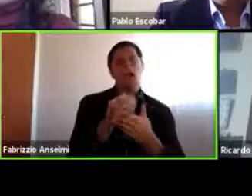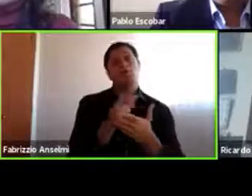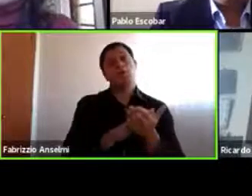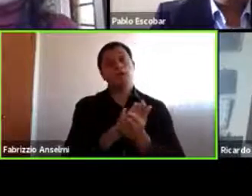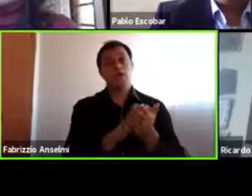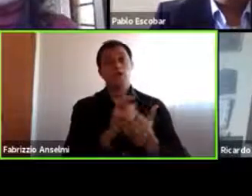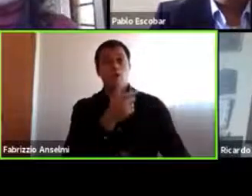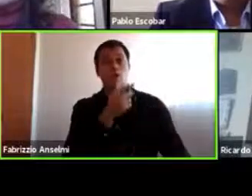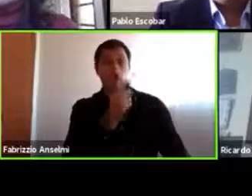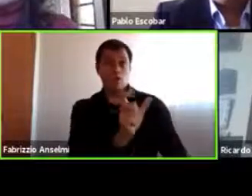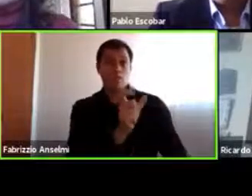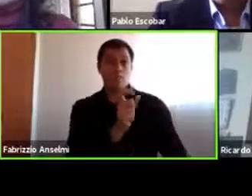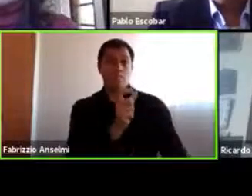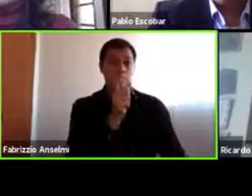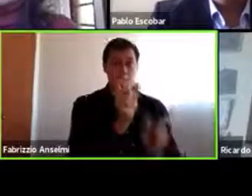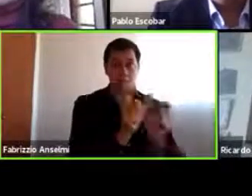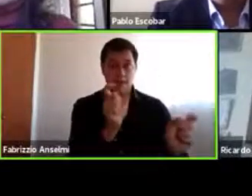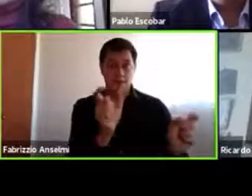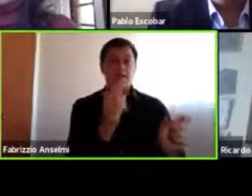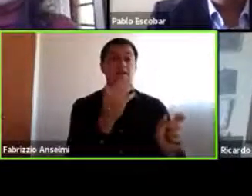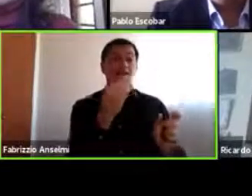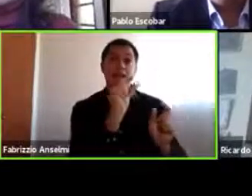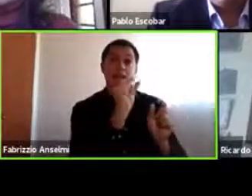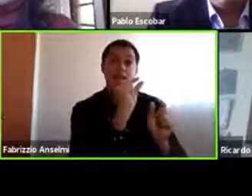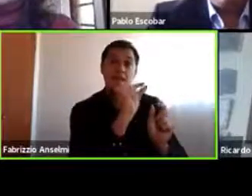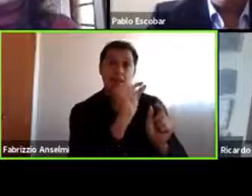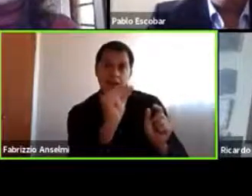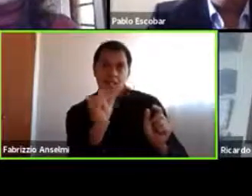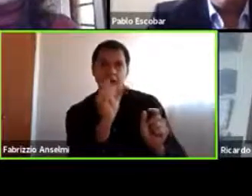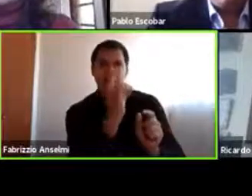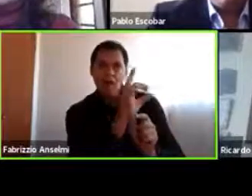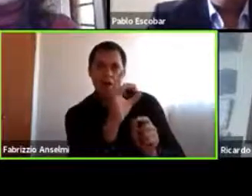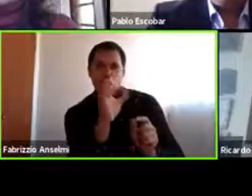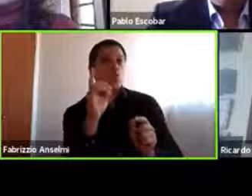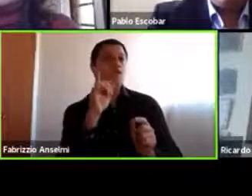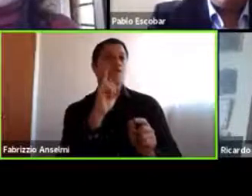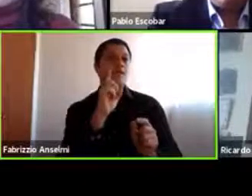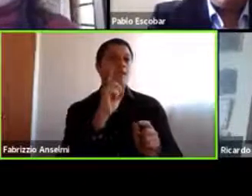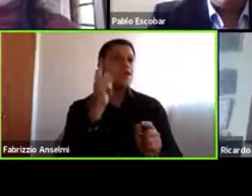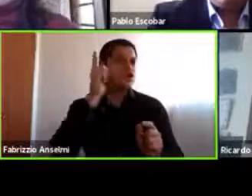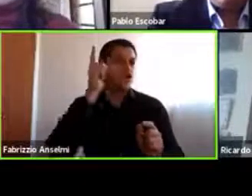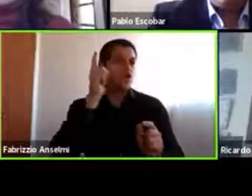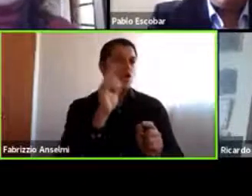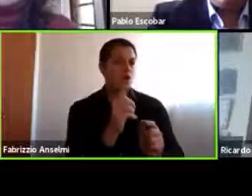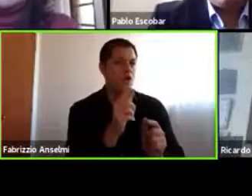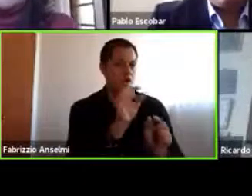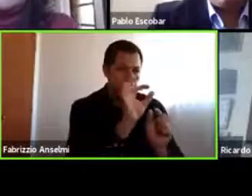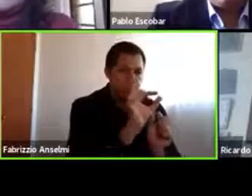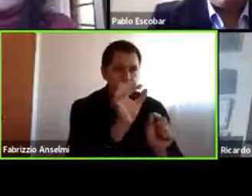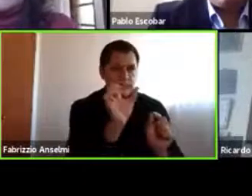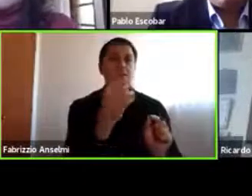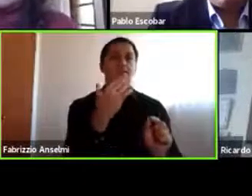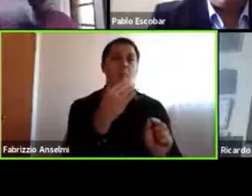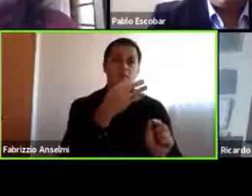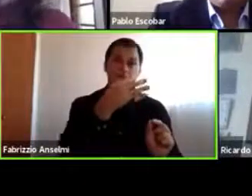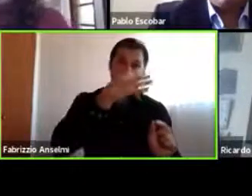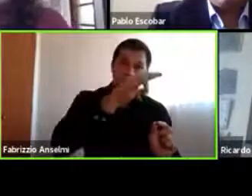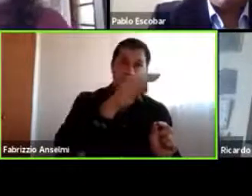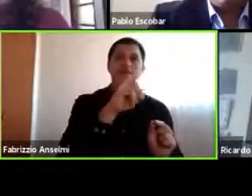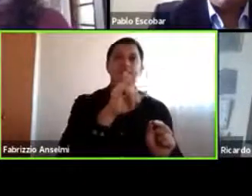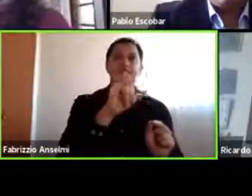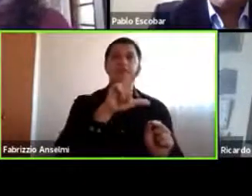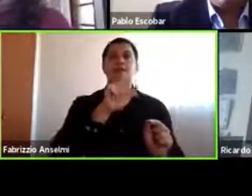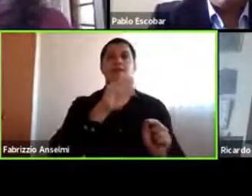particularmente los sonidos de las letras, las composiciones en sílabas, los sonidos de esas sílabas y, por así decir, los